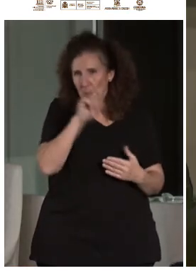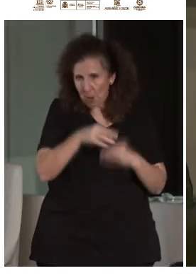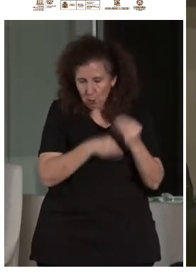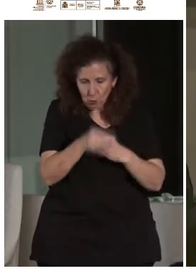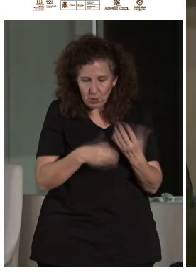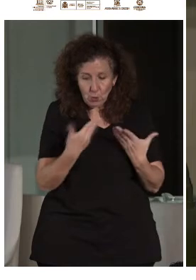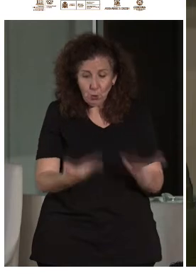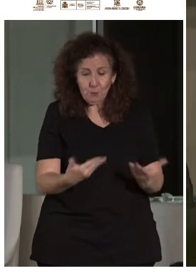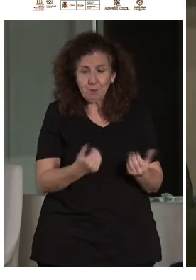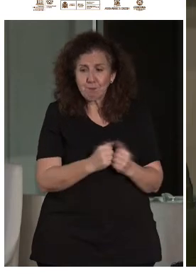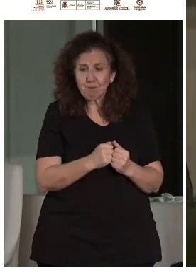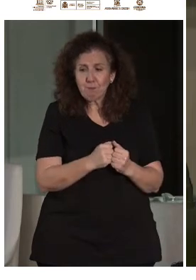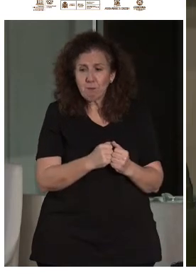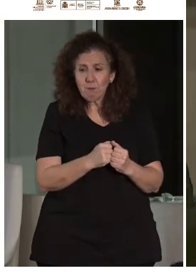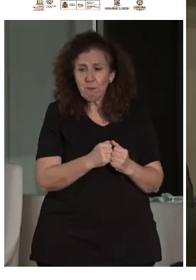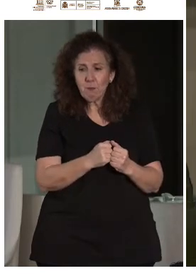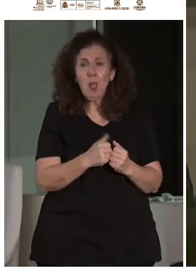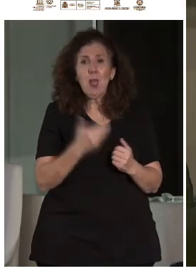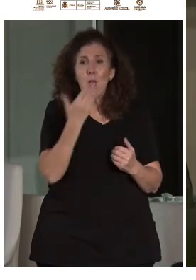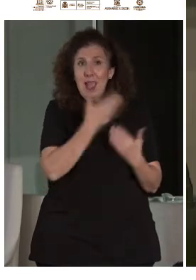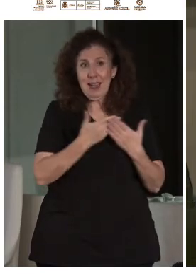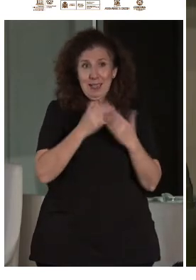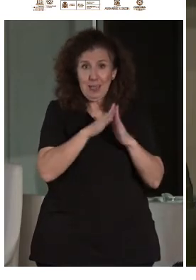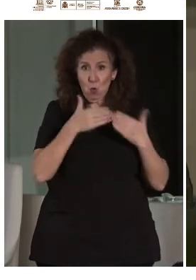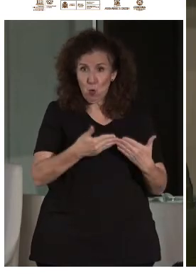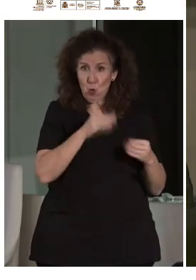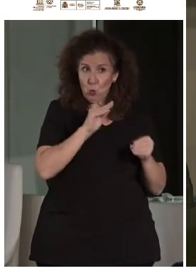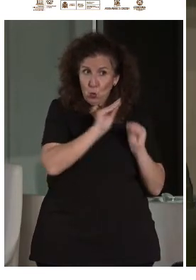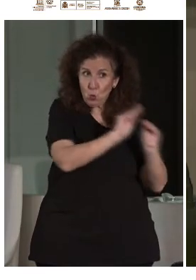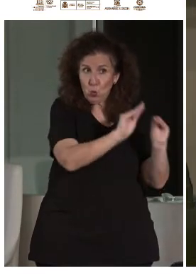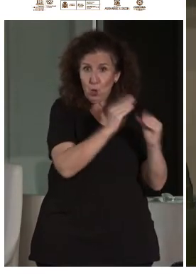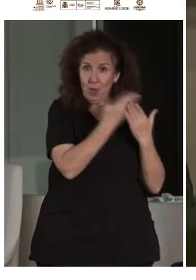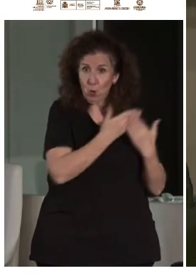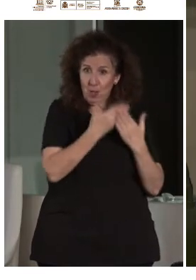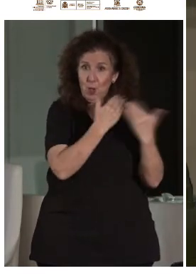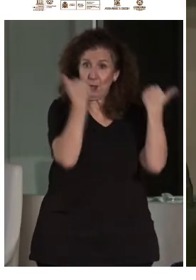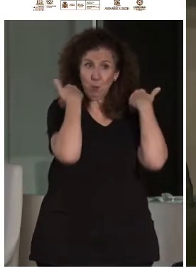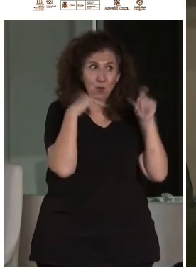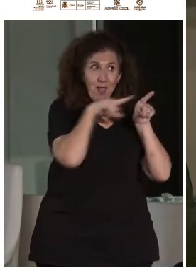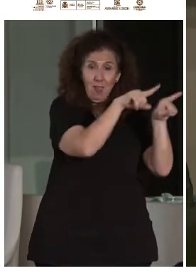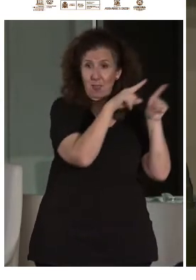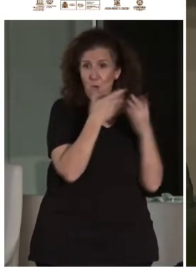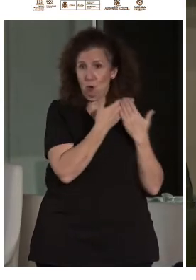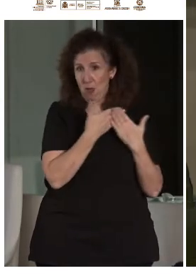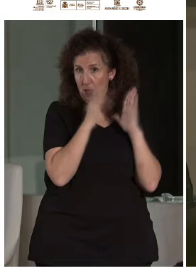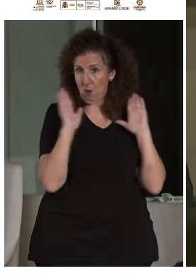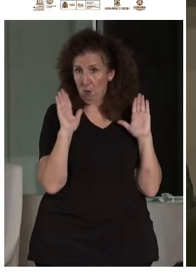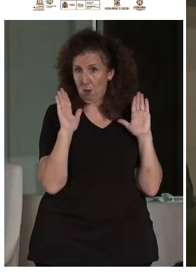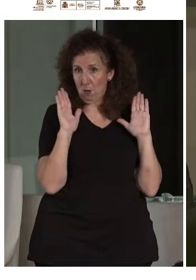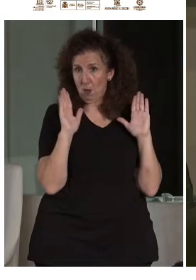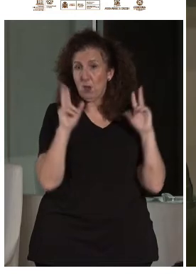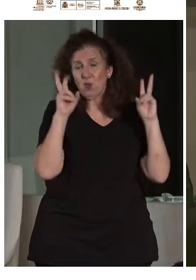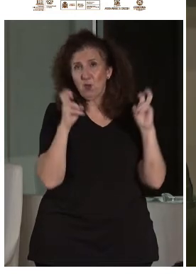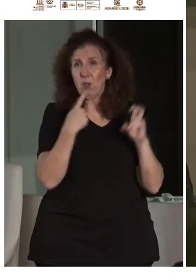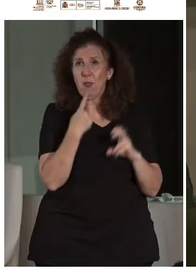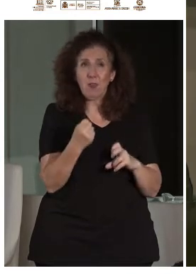isla, eso el seguro del colegio les cubre, o sea, es una responsabilidad del colegio. Esto es un tema bastante complicado,